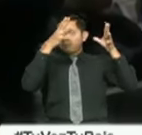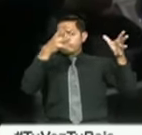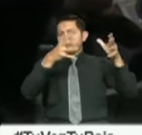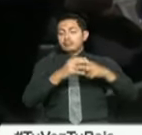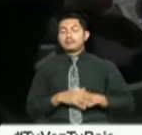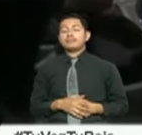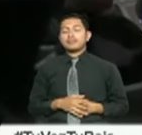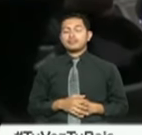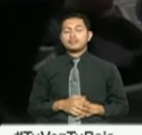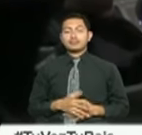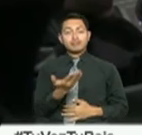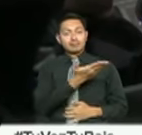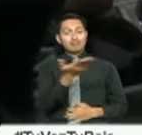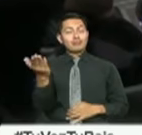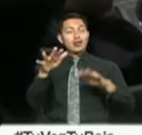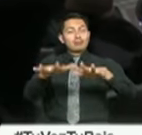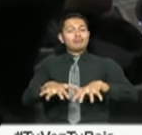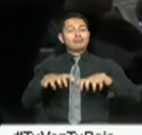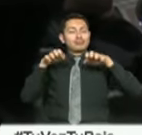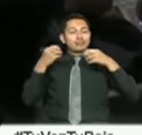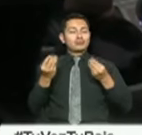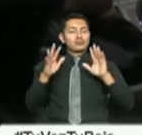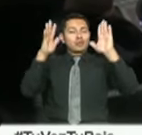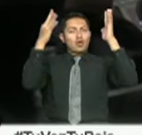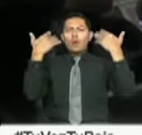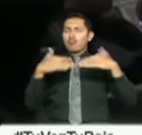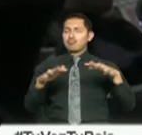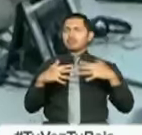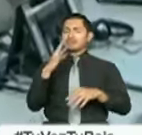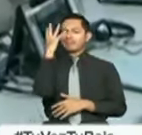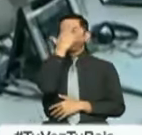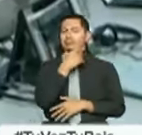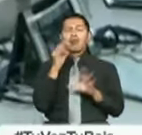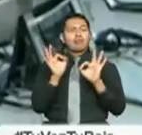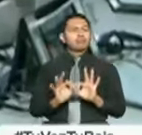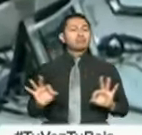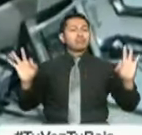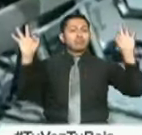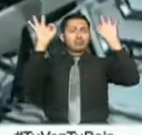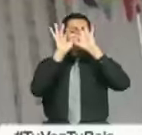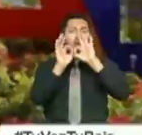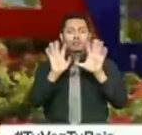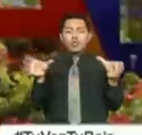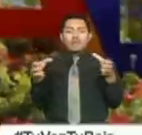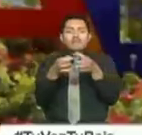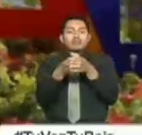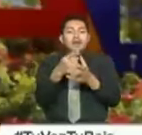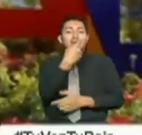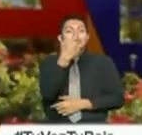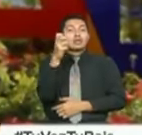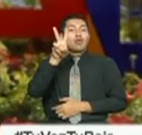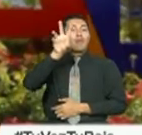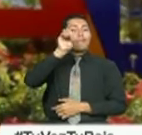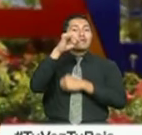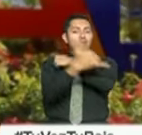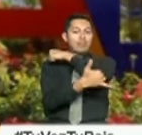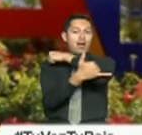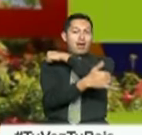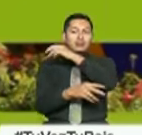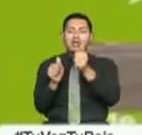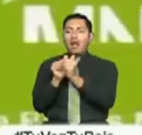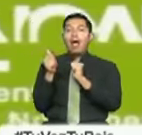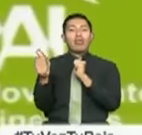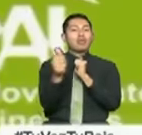evento, considerado como un momento histórico en la geopolítica mundial, reúne a 120 países que aportarán con importantes